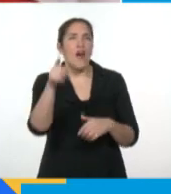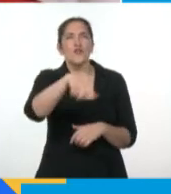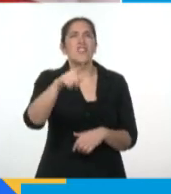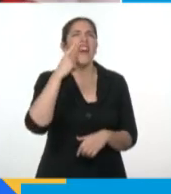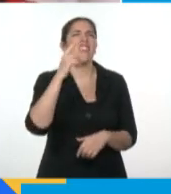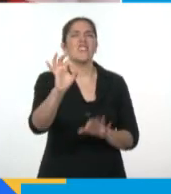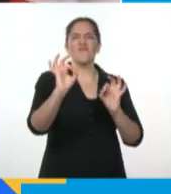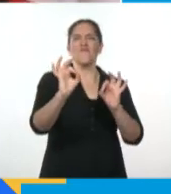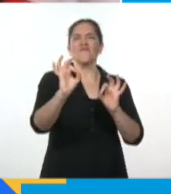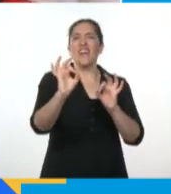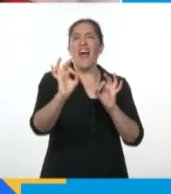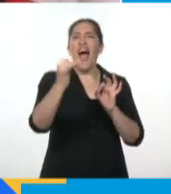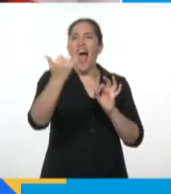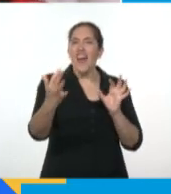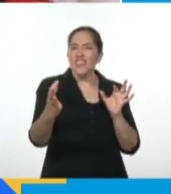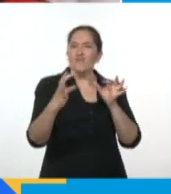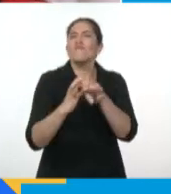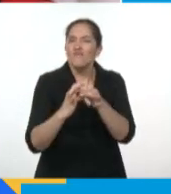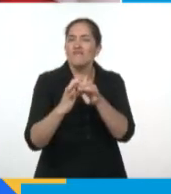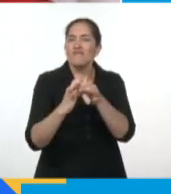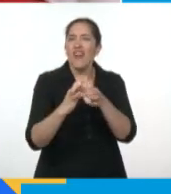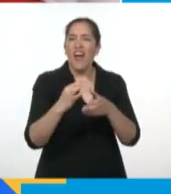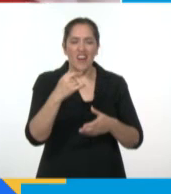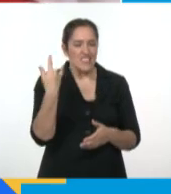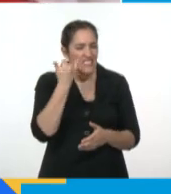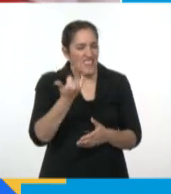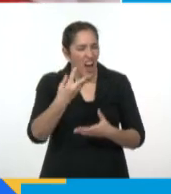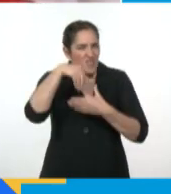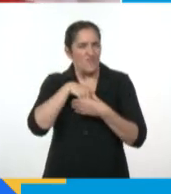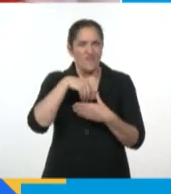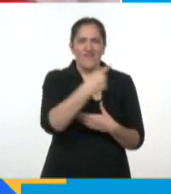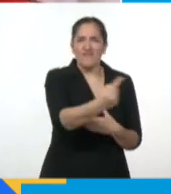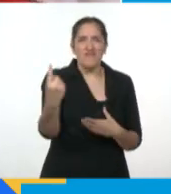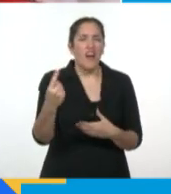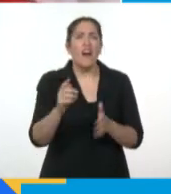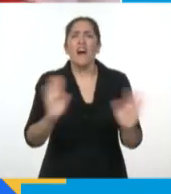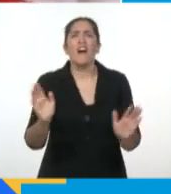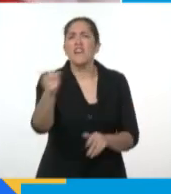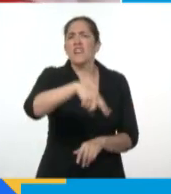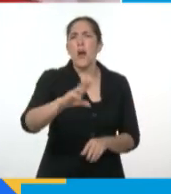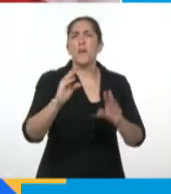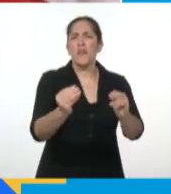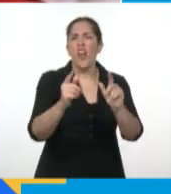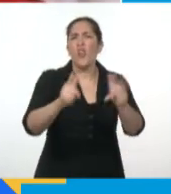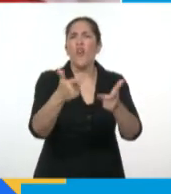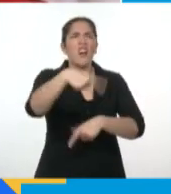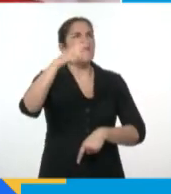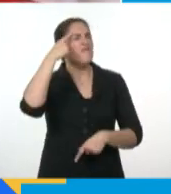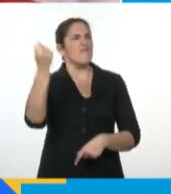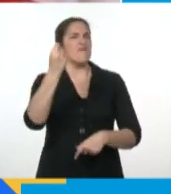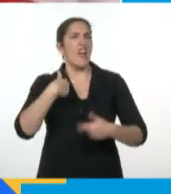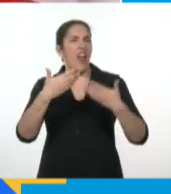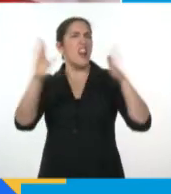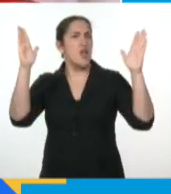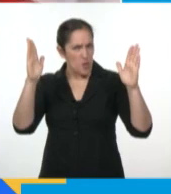identificación muy, muy arraigada. Y es, no tengan miedo a ser libres.